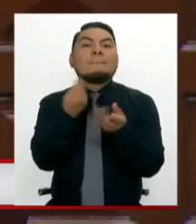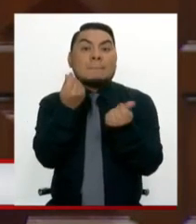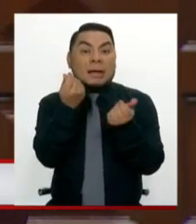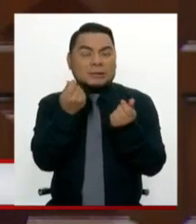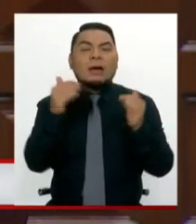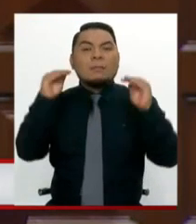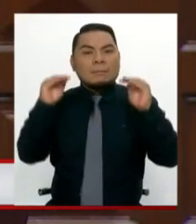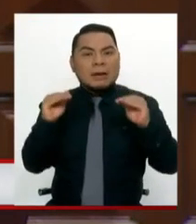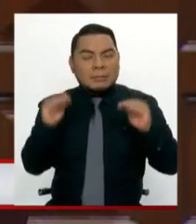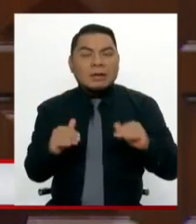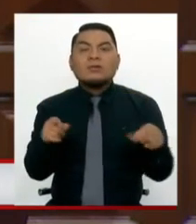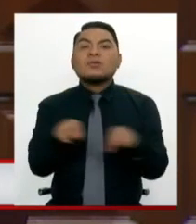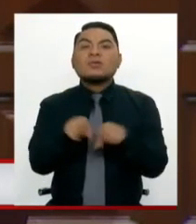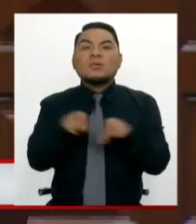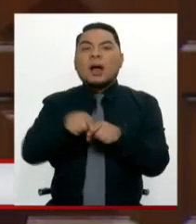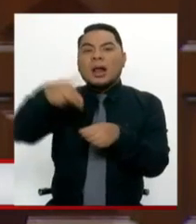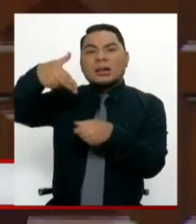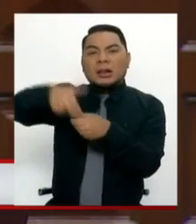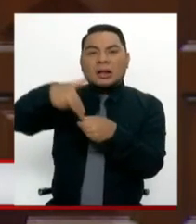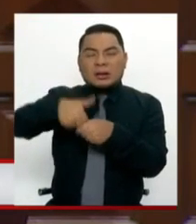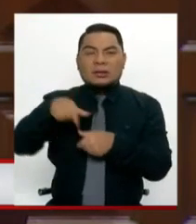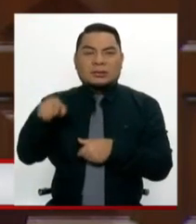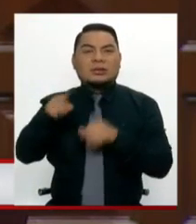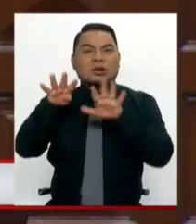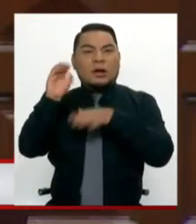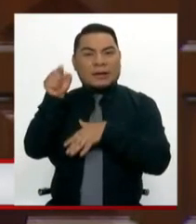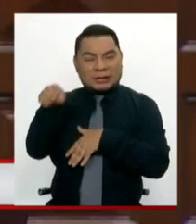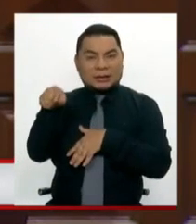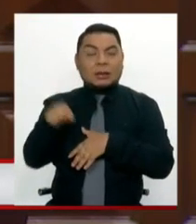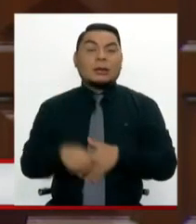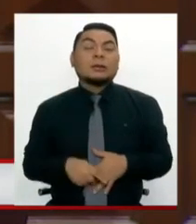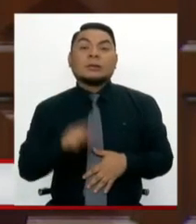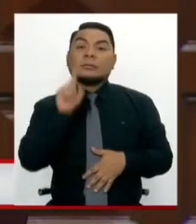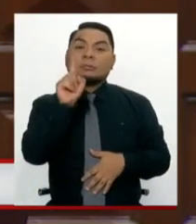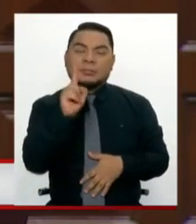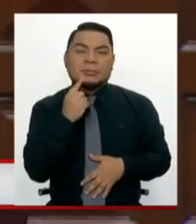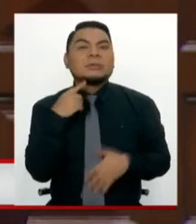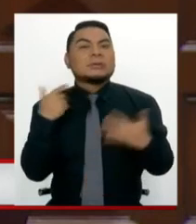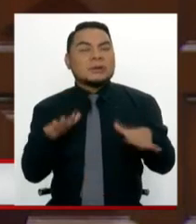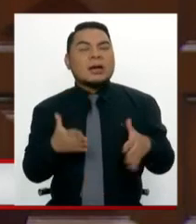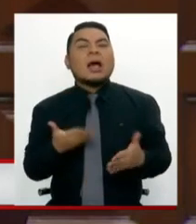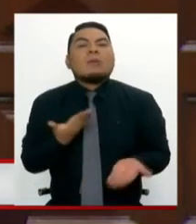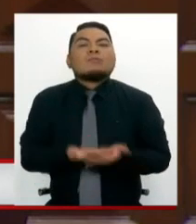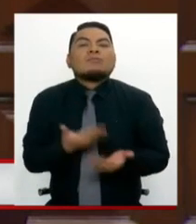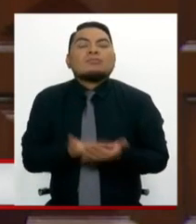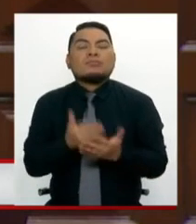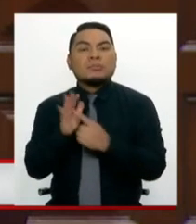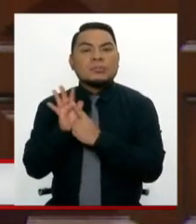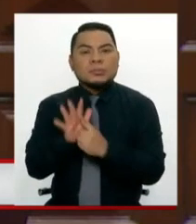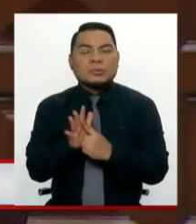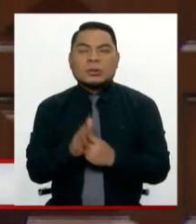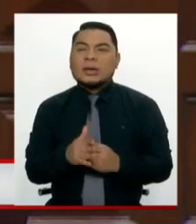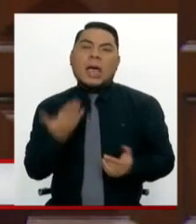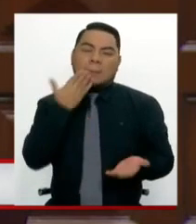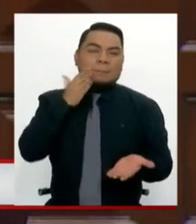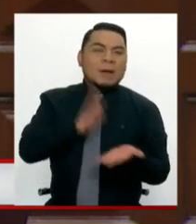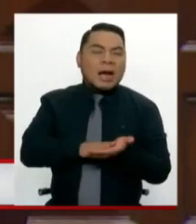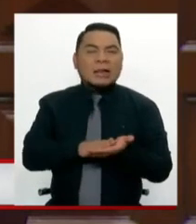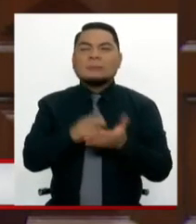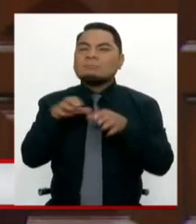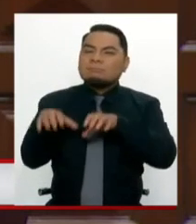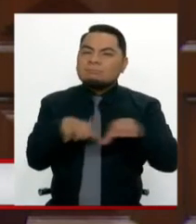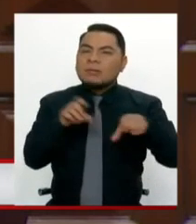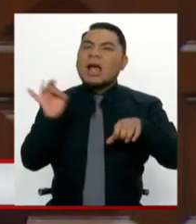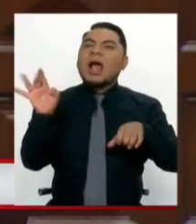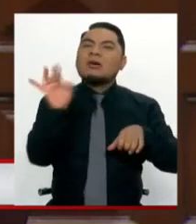precios como ocurrió con la gasolina de 90 octanos. Sin embargo, se ha puesto en evidencia que las malas prácticas